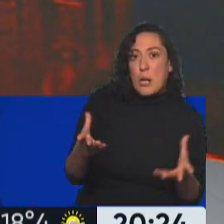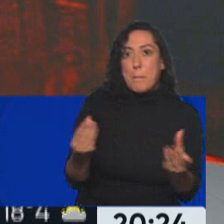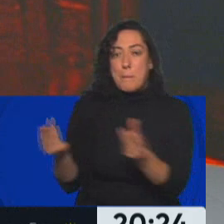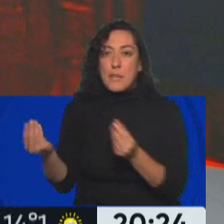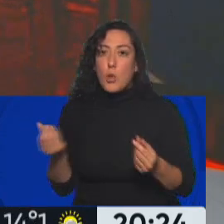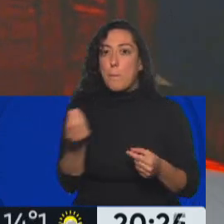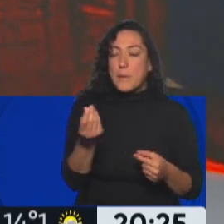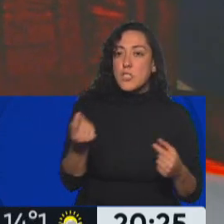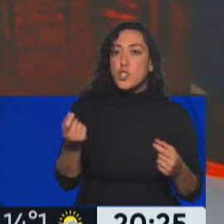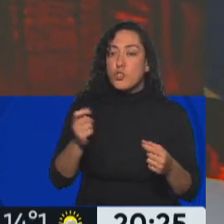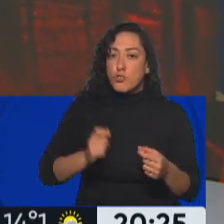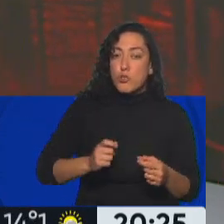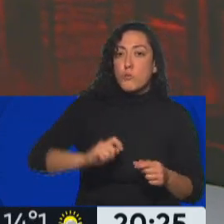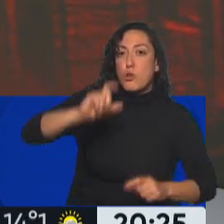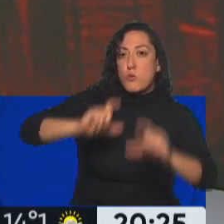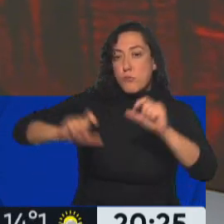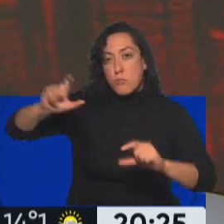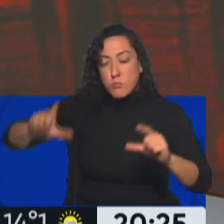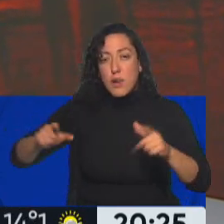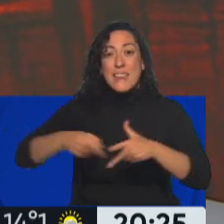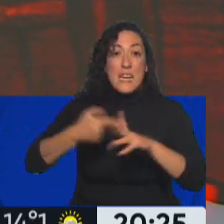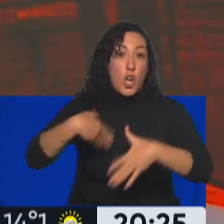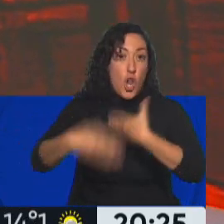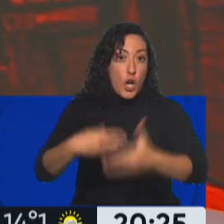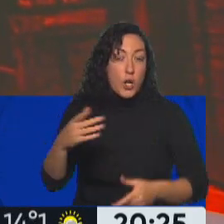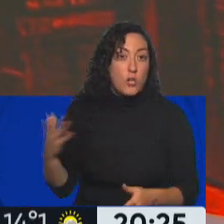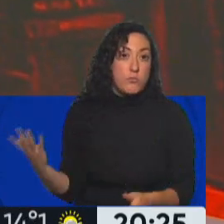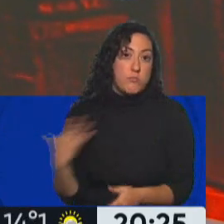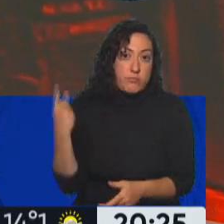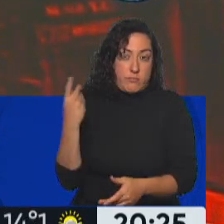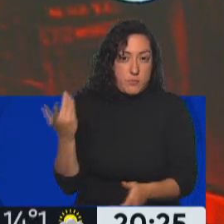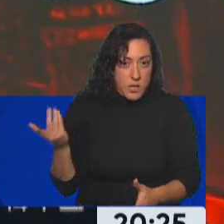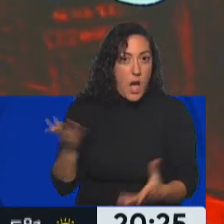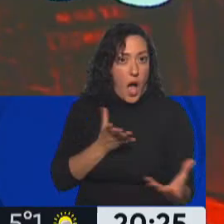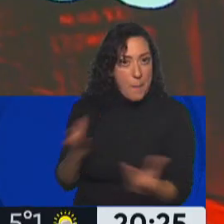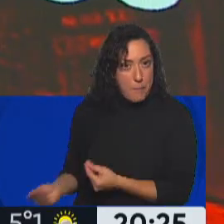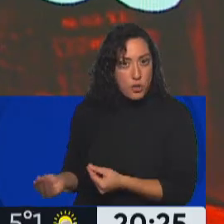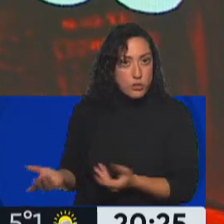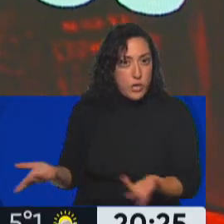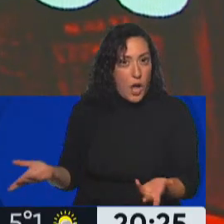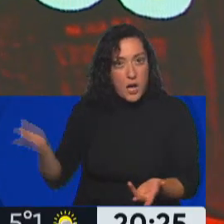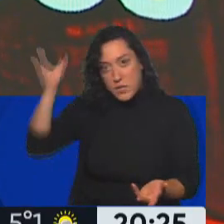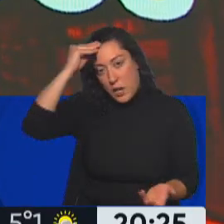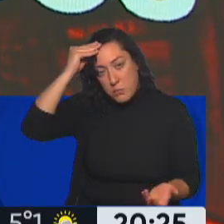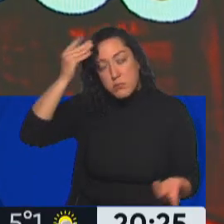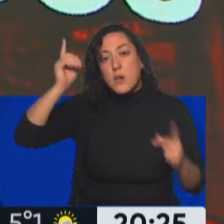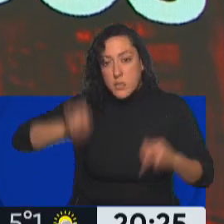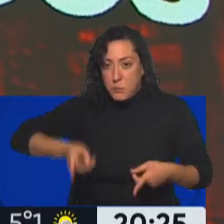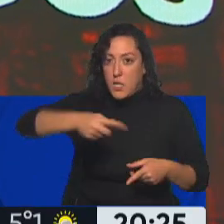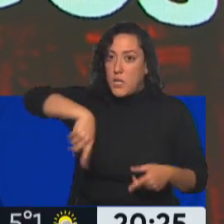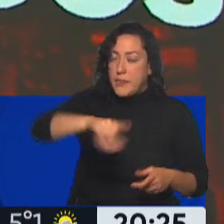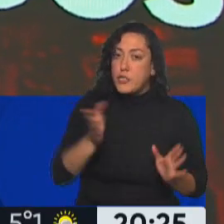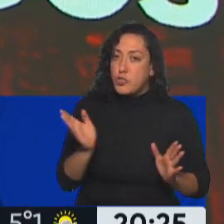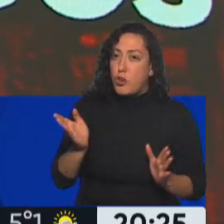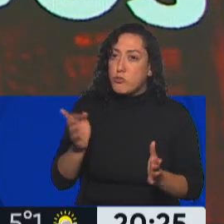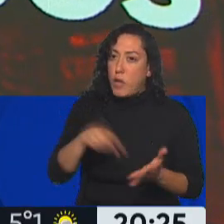los precios, incluso los CEOs de tecnológicos que han apoyado fuertemente al republicano, también podrían llegar a pedirle una